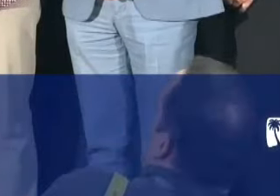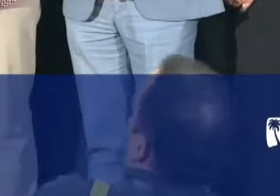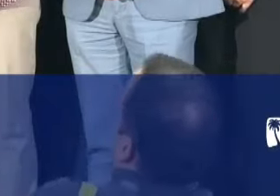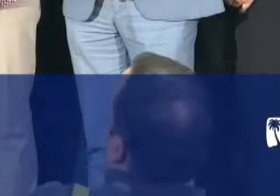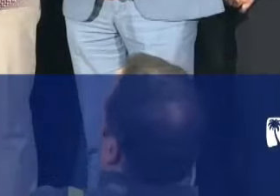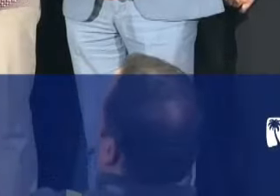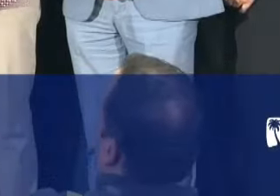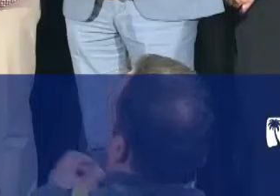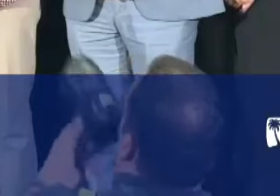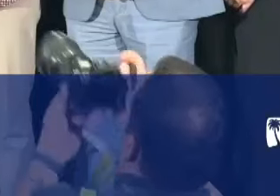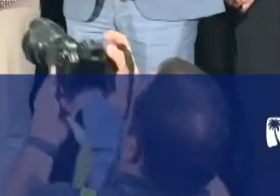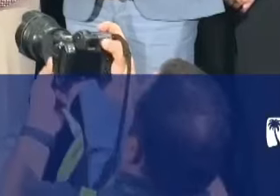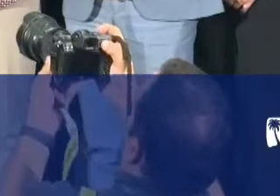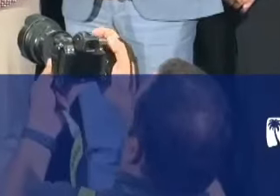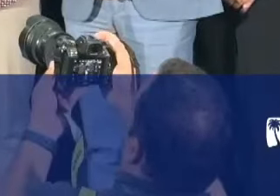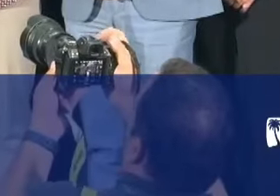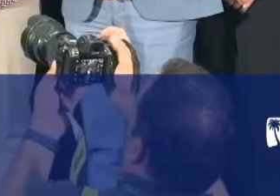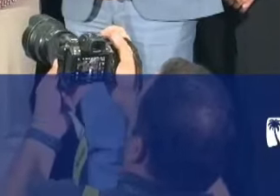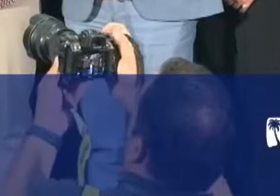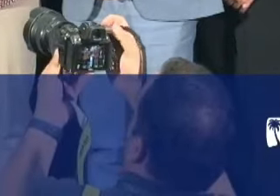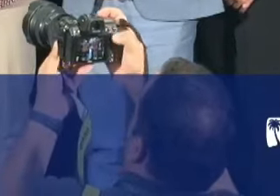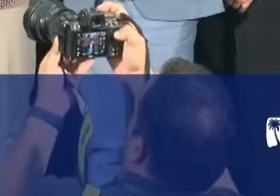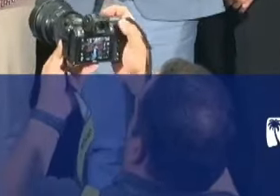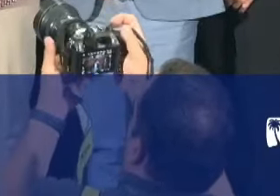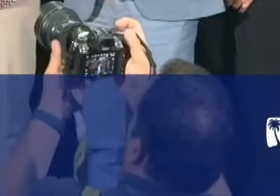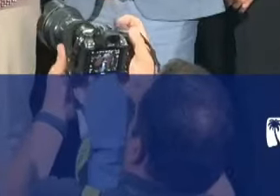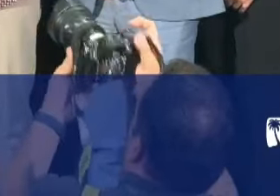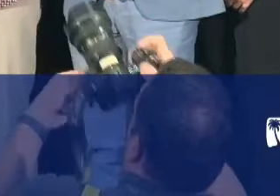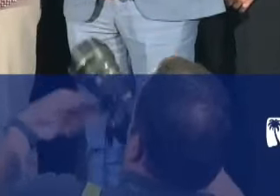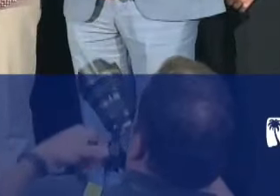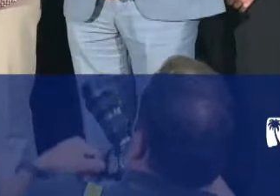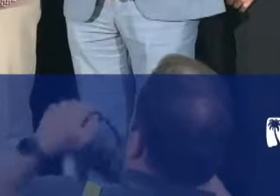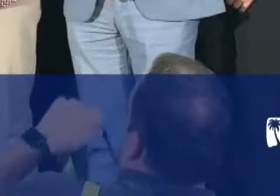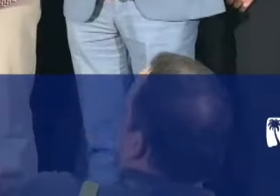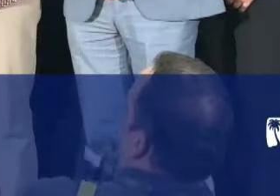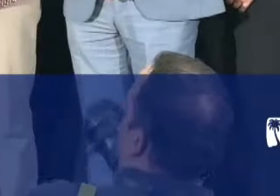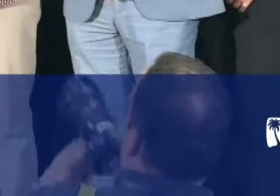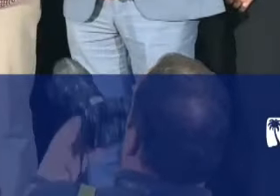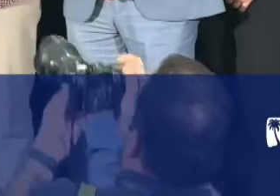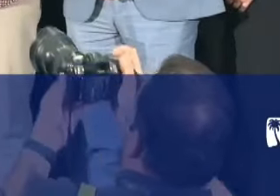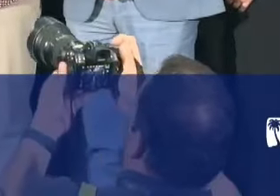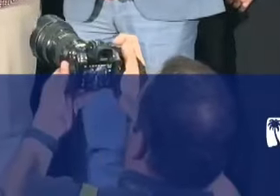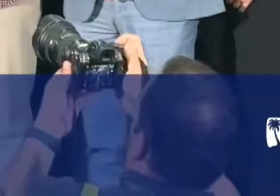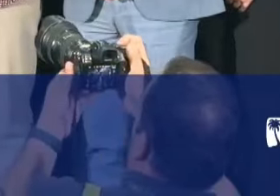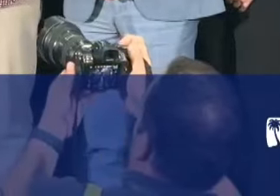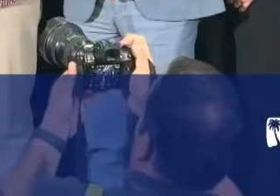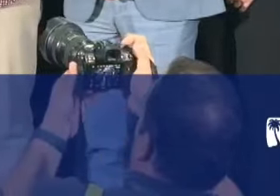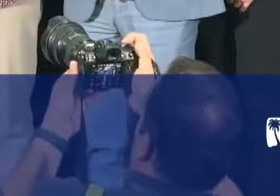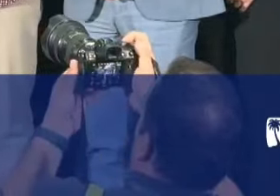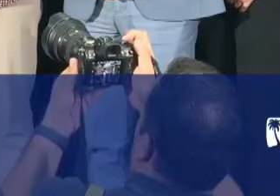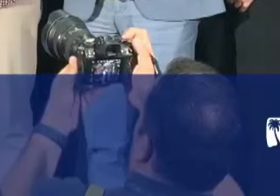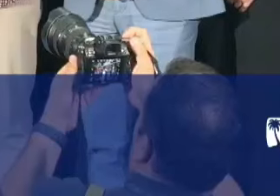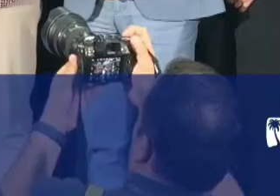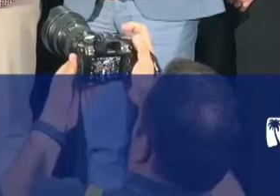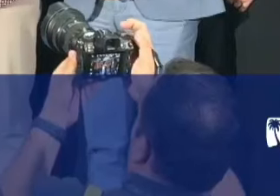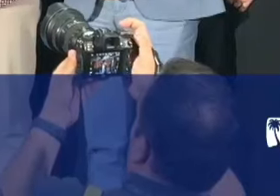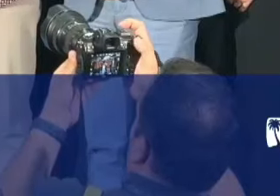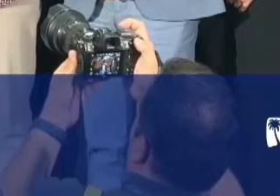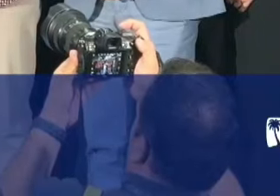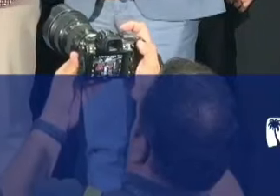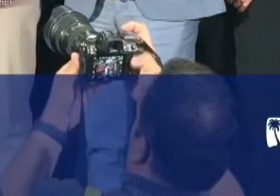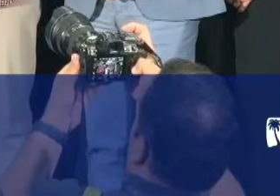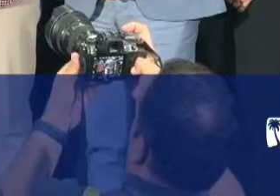1:30 de la tarde haremos lo propio con la cámara y en las próximos días haremos lo propio con la federación de alcaldes eh sobre los alcaldes